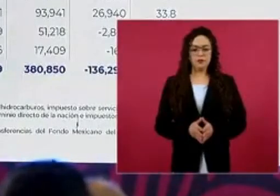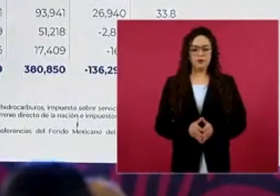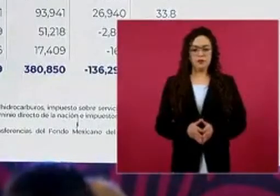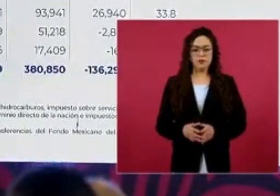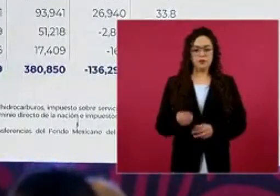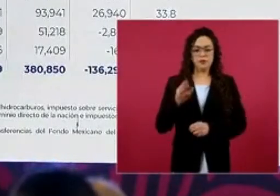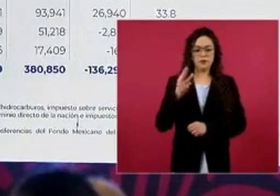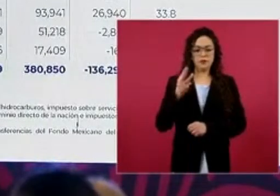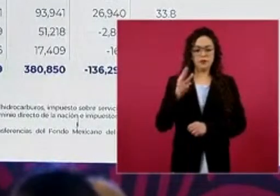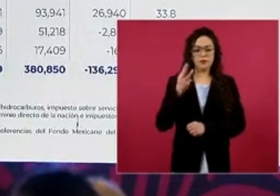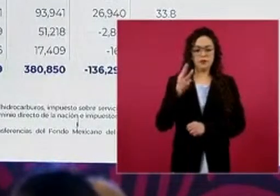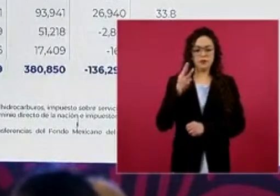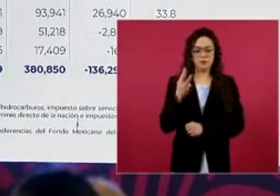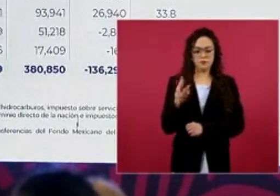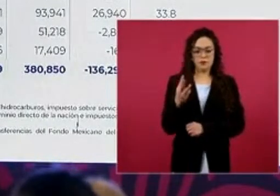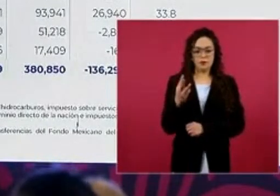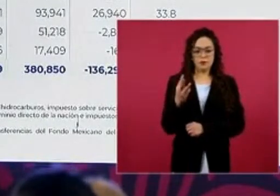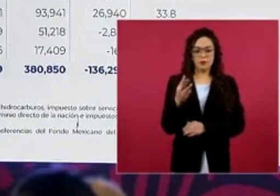3.300.000.000